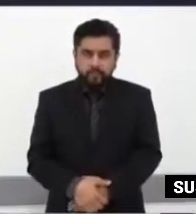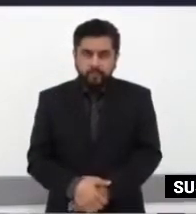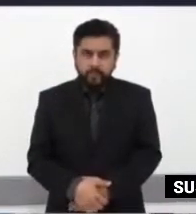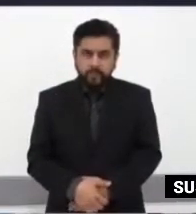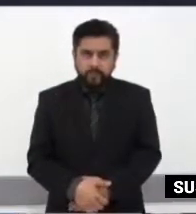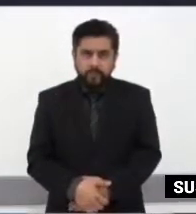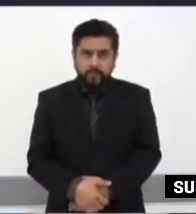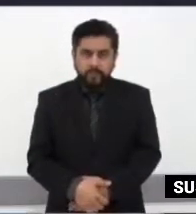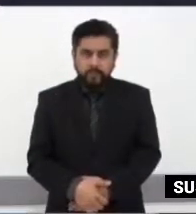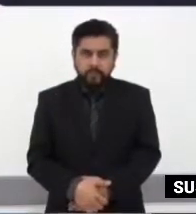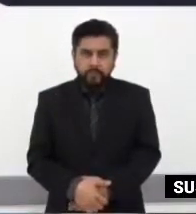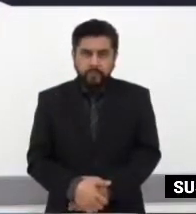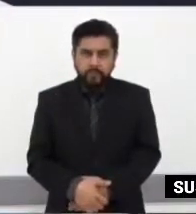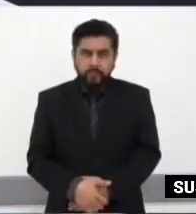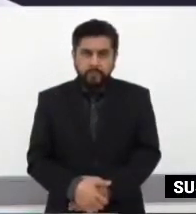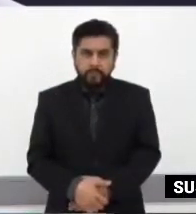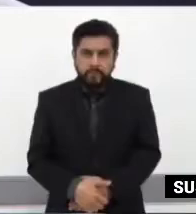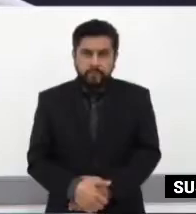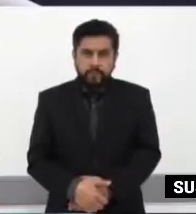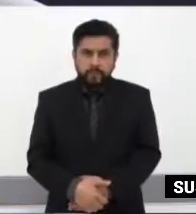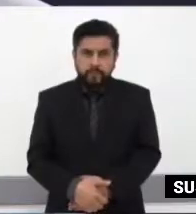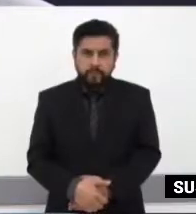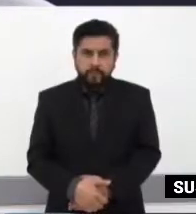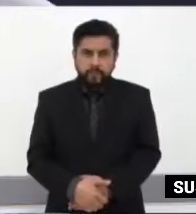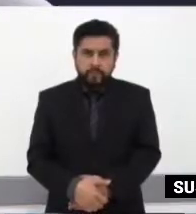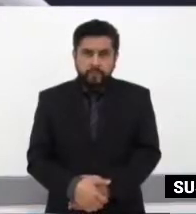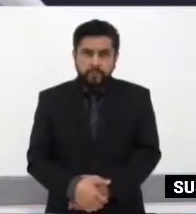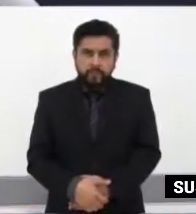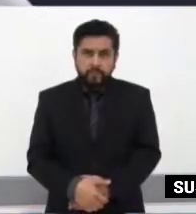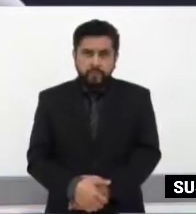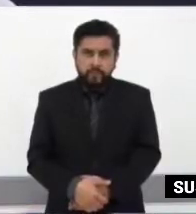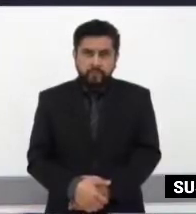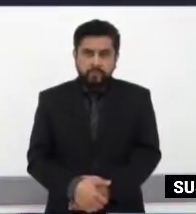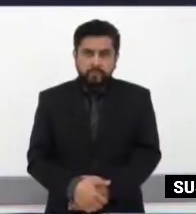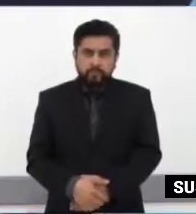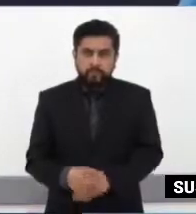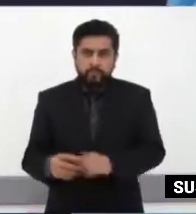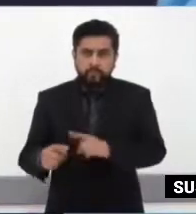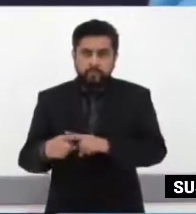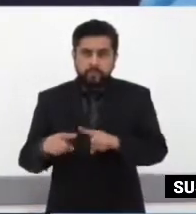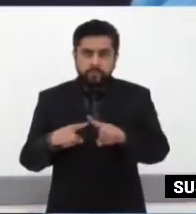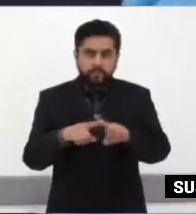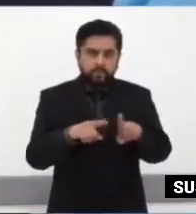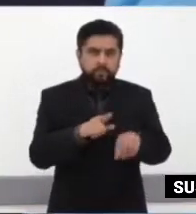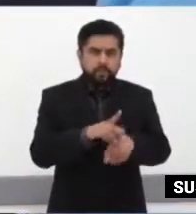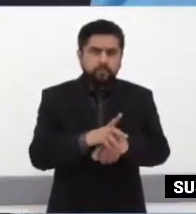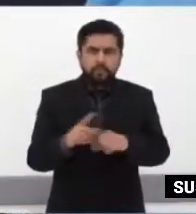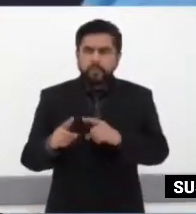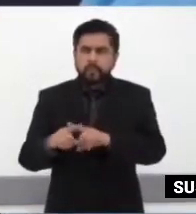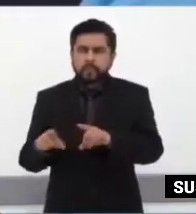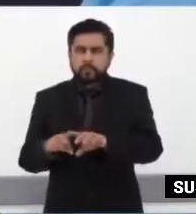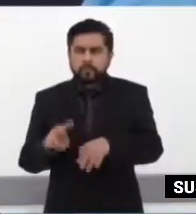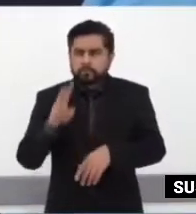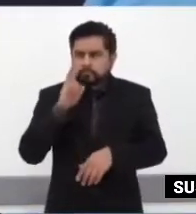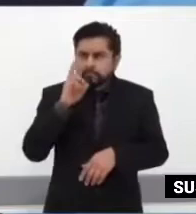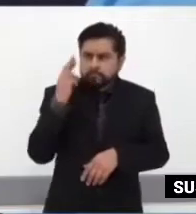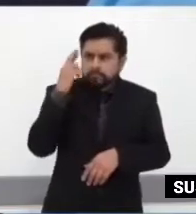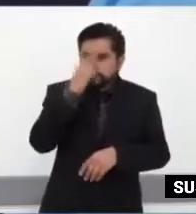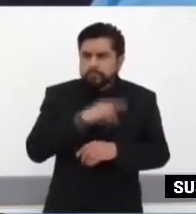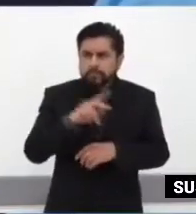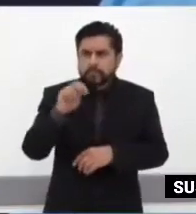camas. Perfecto. Y todos los monitores tienen capacidad de telemetría. Ahorita lo vamos a ver en la terapia intensiva.